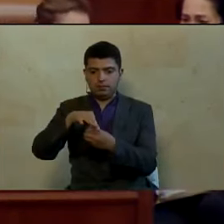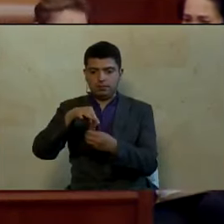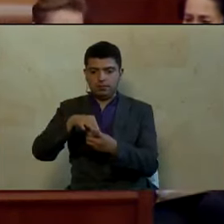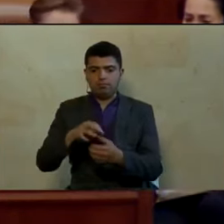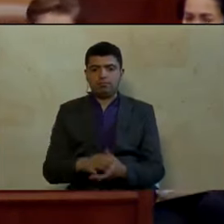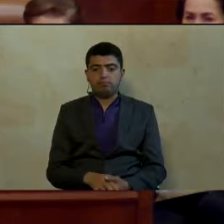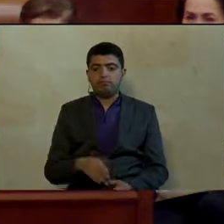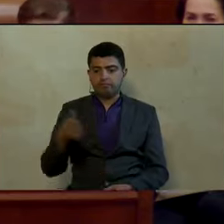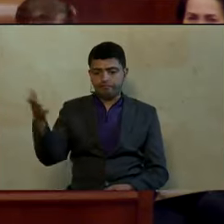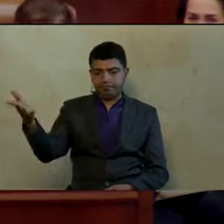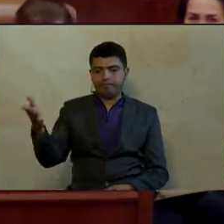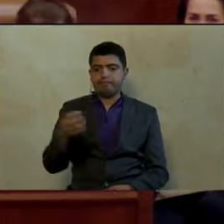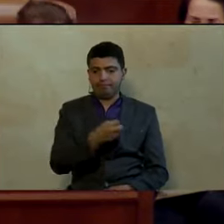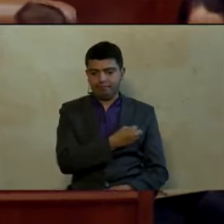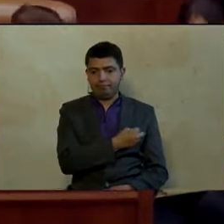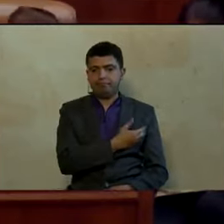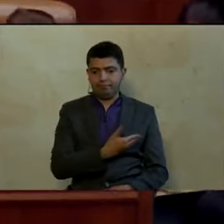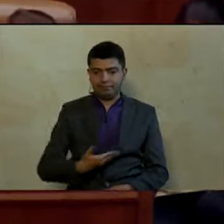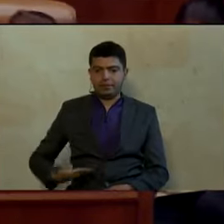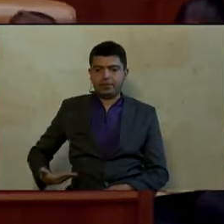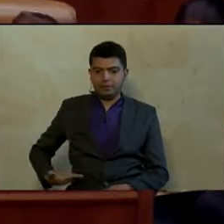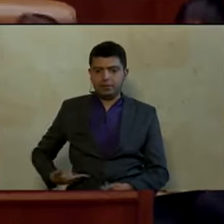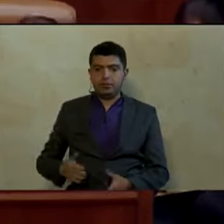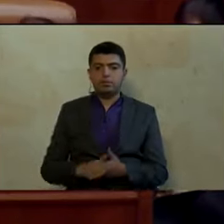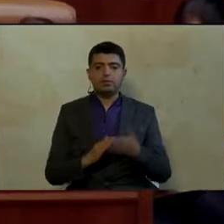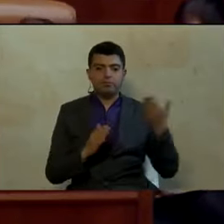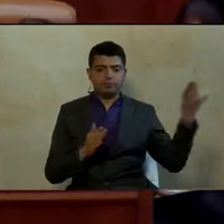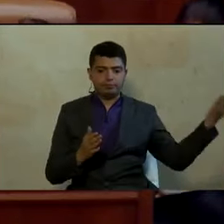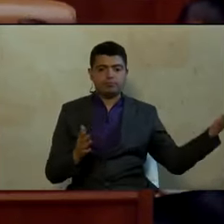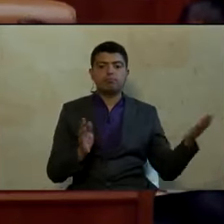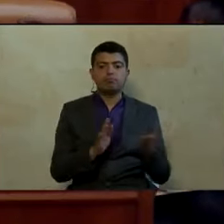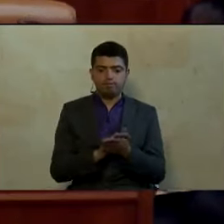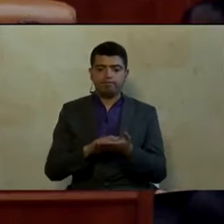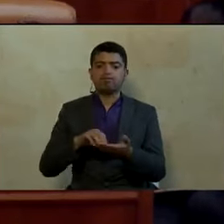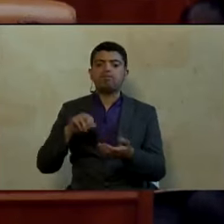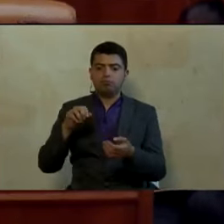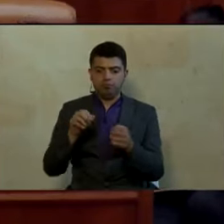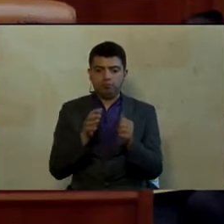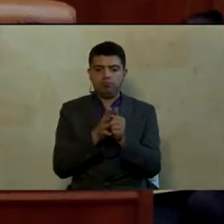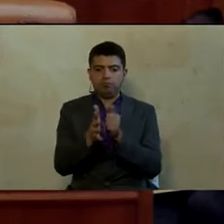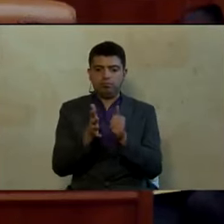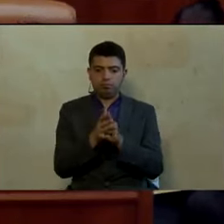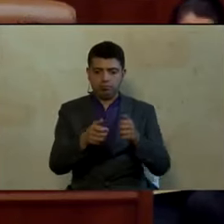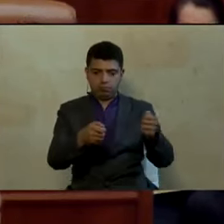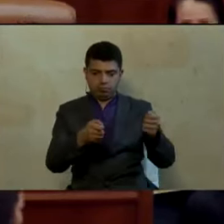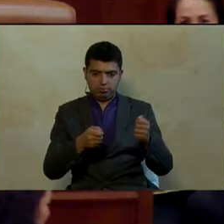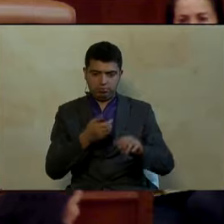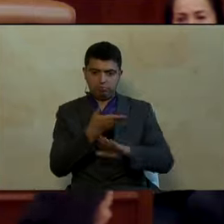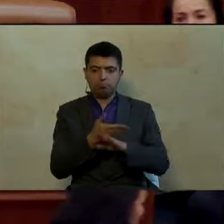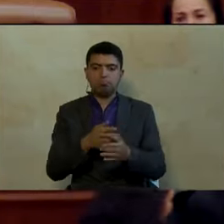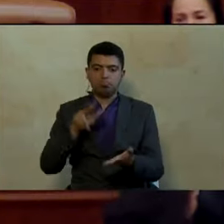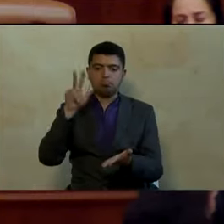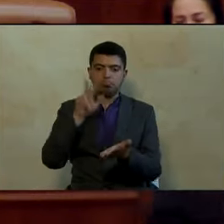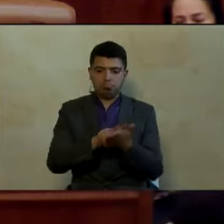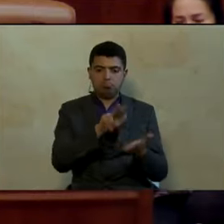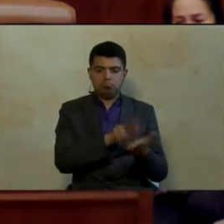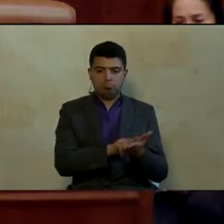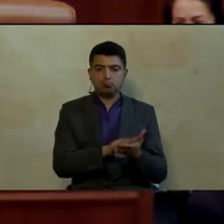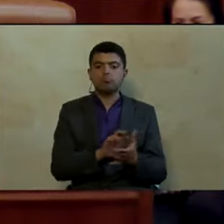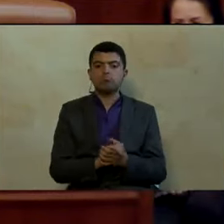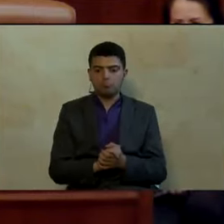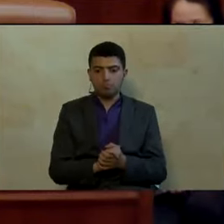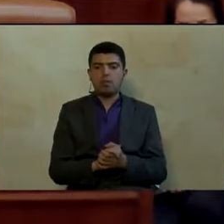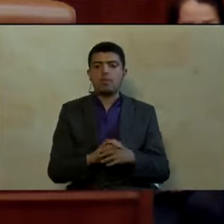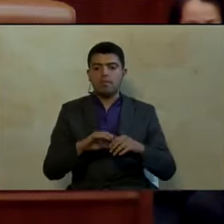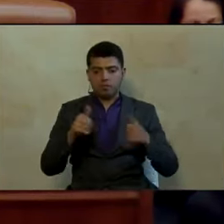señor presidente señores miembros de la plenaria ha sido aprobado el informe de ponencia que busca que se le dé segundo debate a este